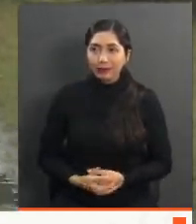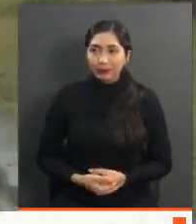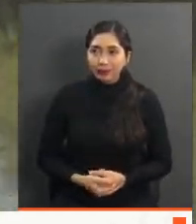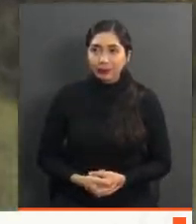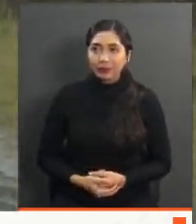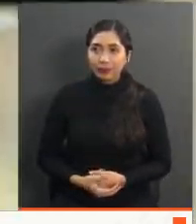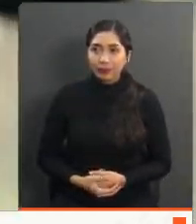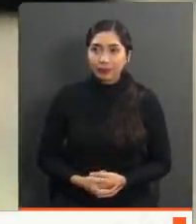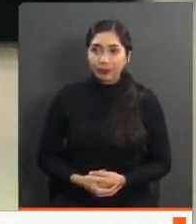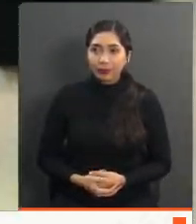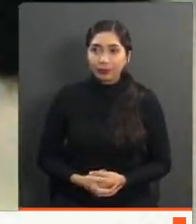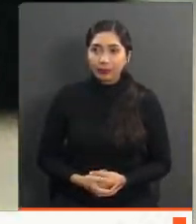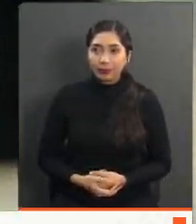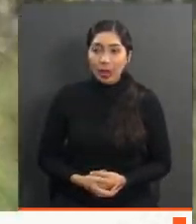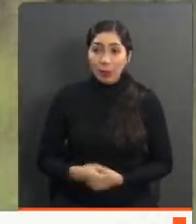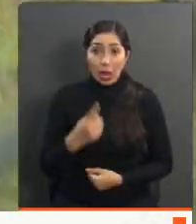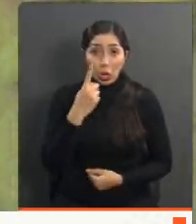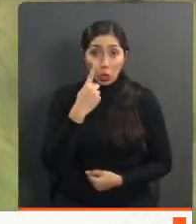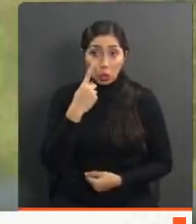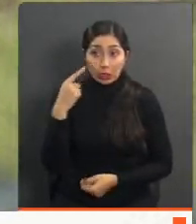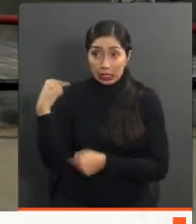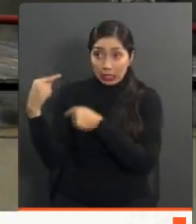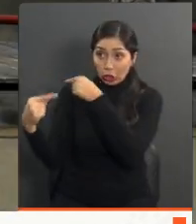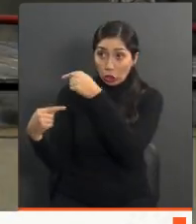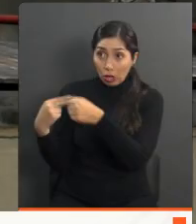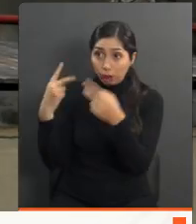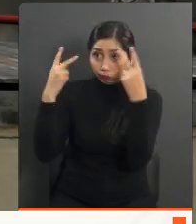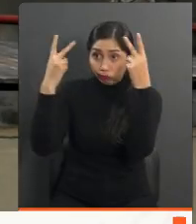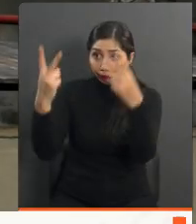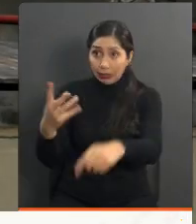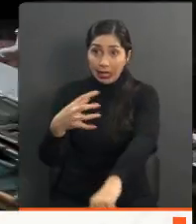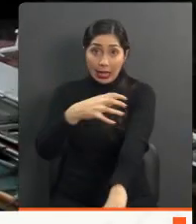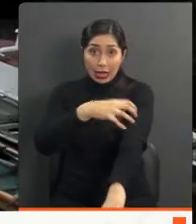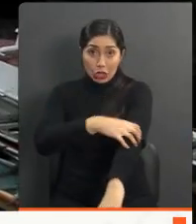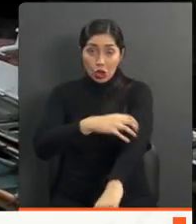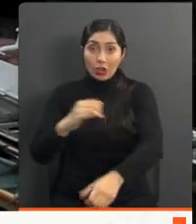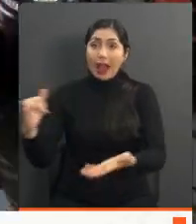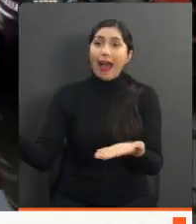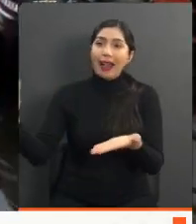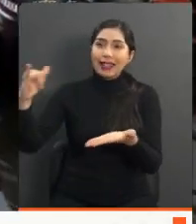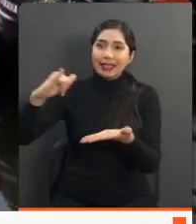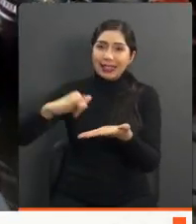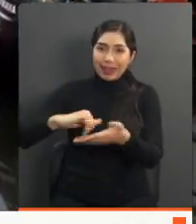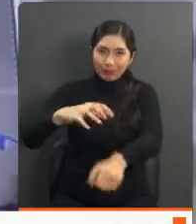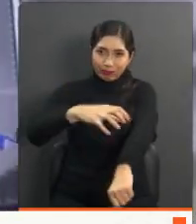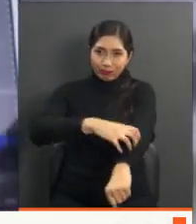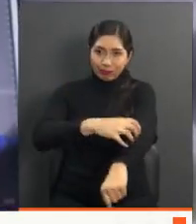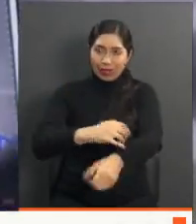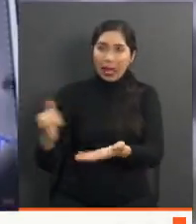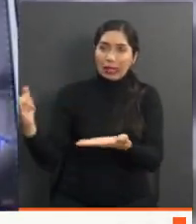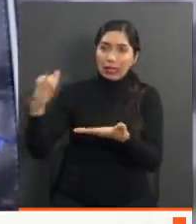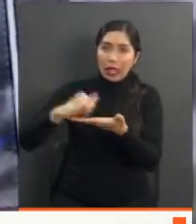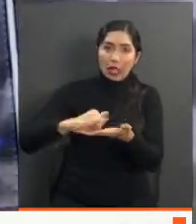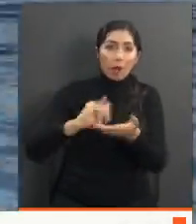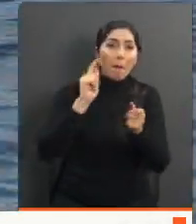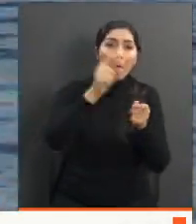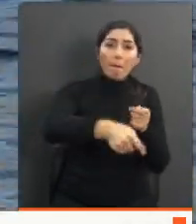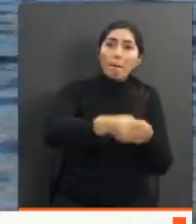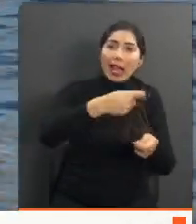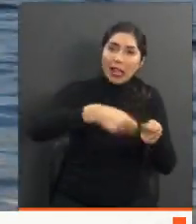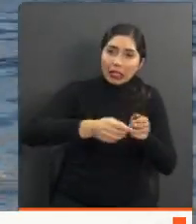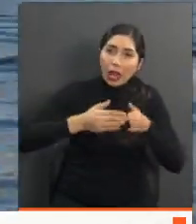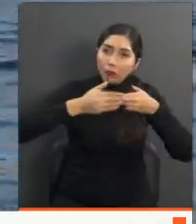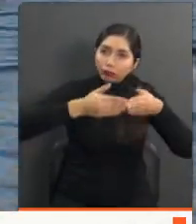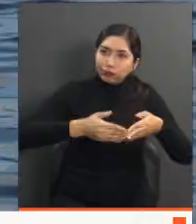para conocer esta historia viajamos hasta la región de aysén la pesca con la salmonicultura como estandarte significa aproximadamente